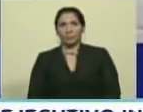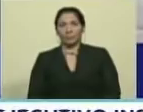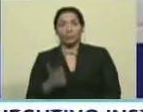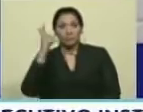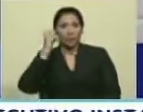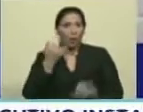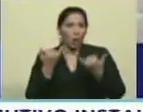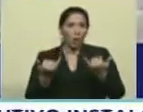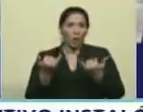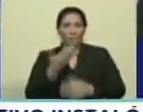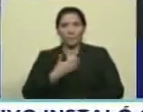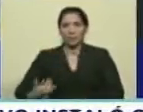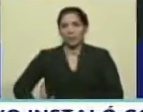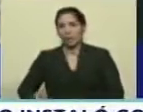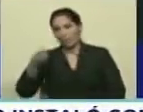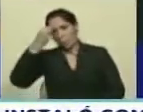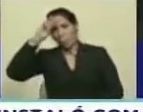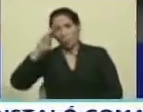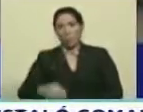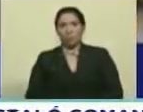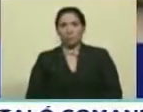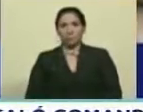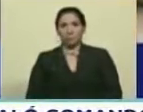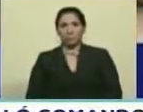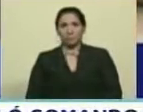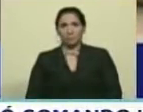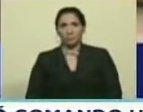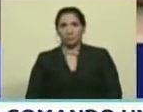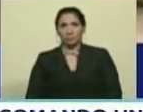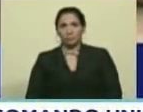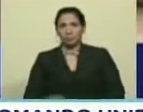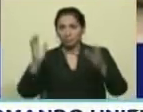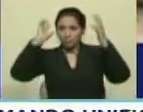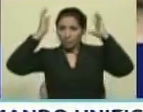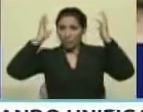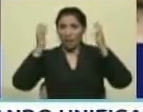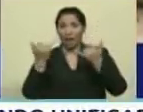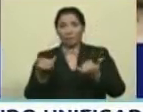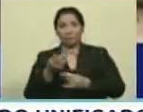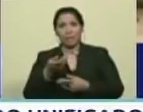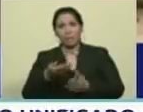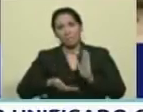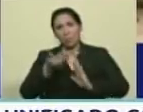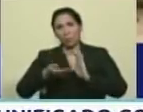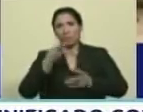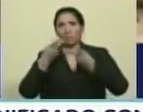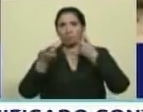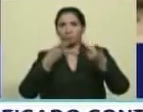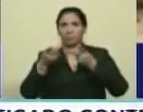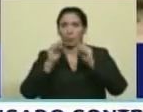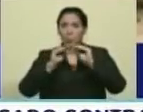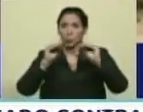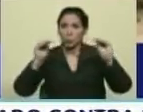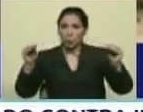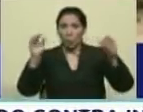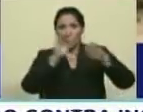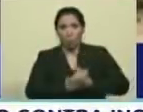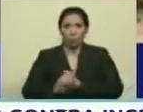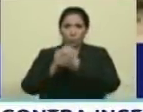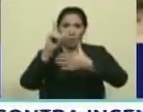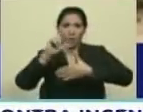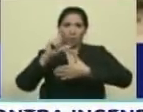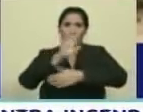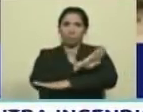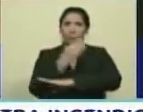Escuchamos palabras del presidente de Cuba, Miguel Díaz-Canel, quien ha dado este importante discurso, un llamado a la Unión Latinoamericana